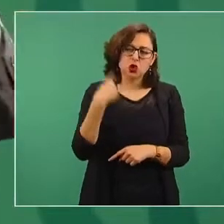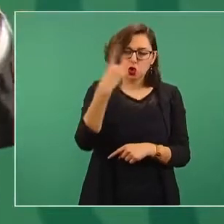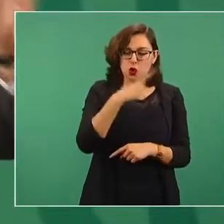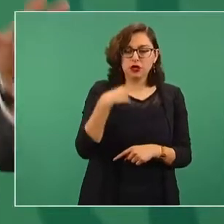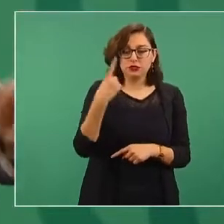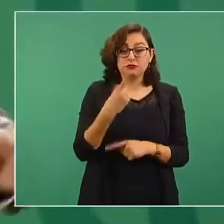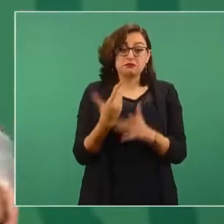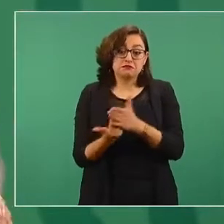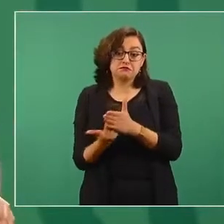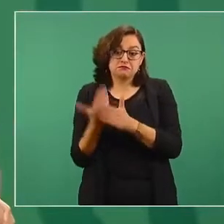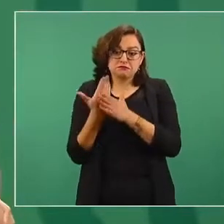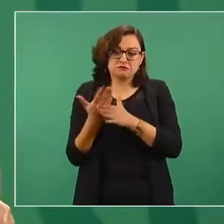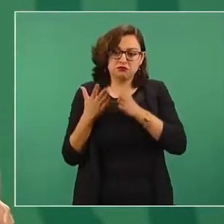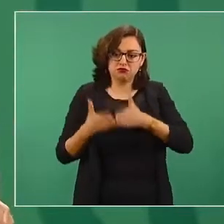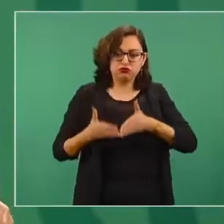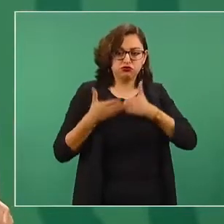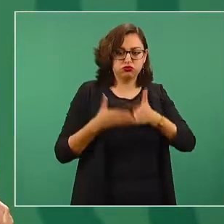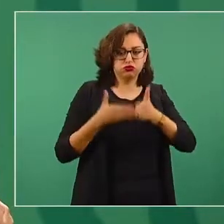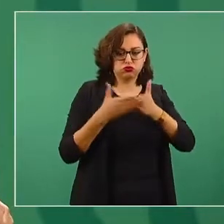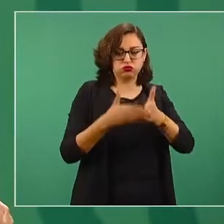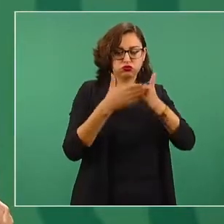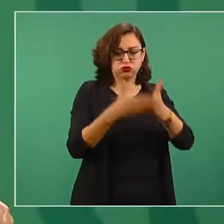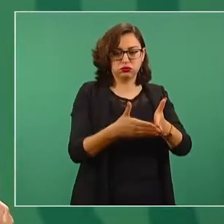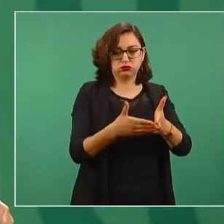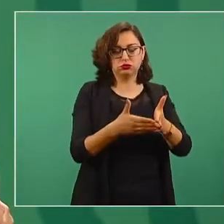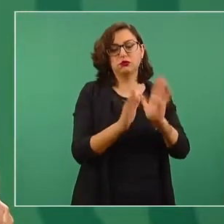Se ve en la mañana,